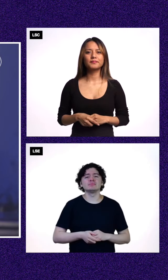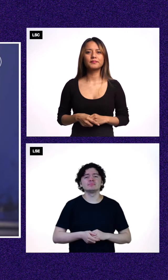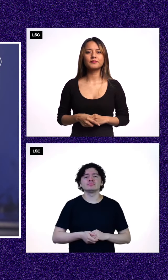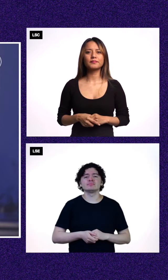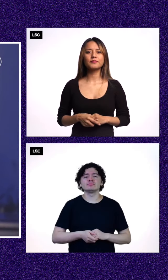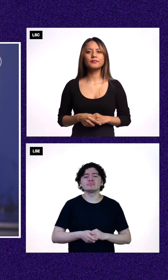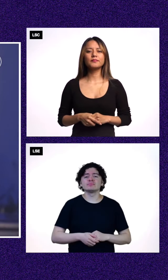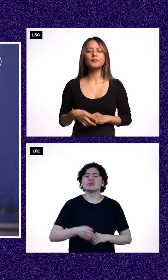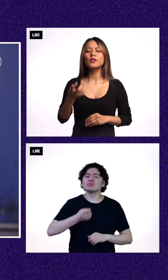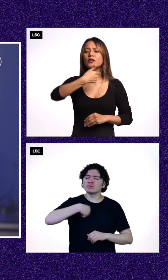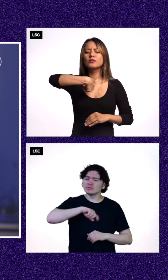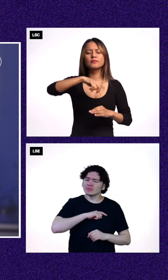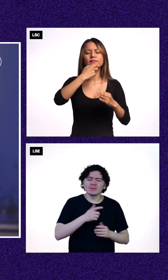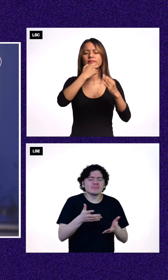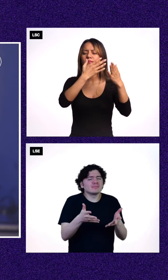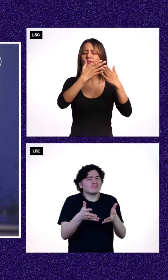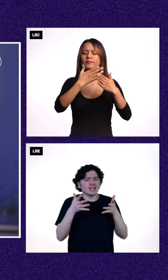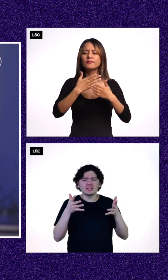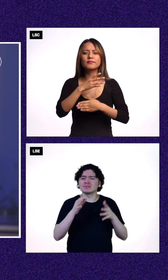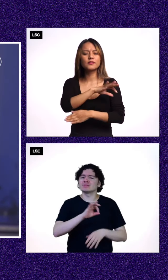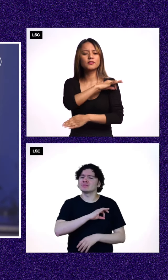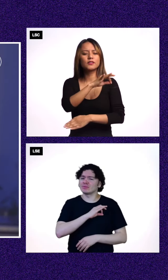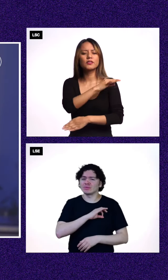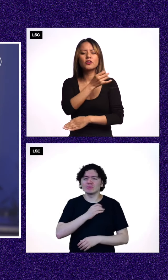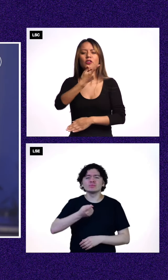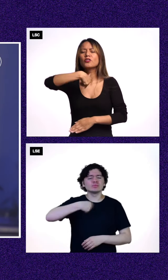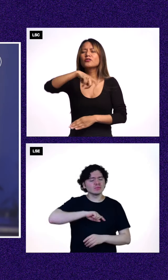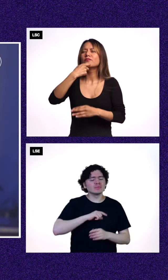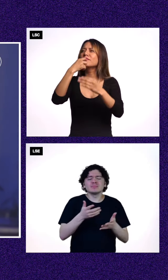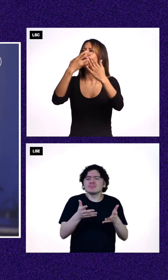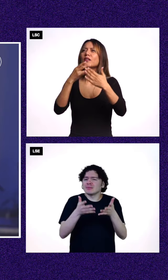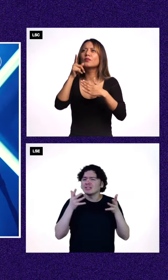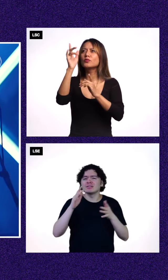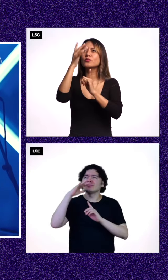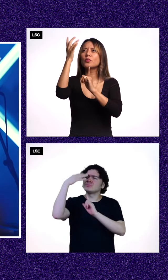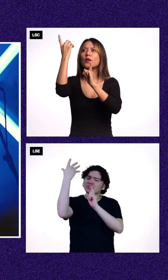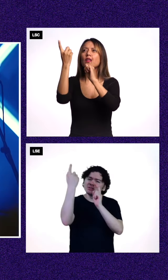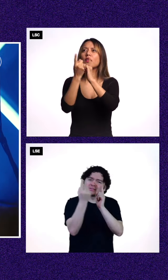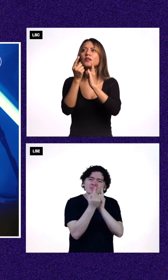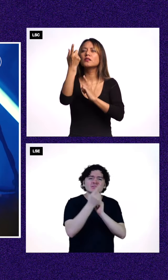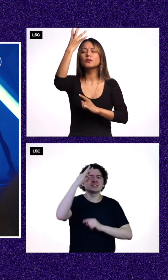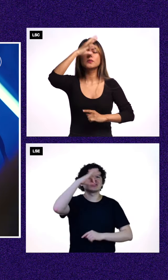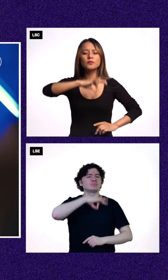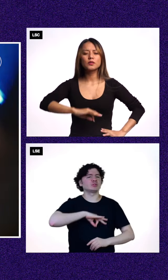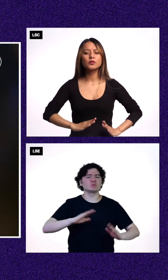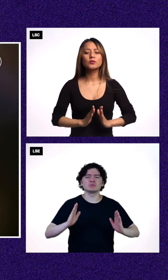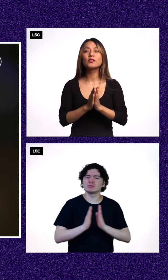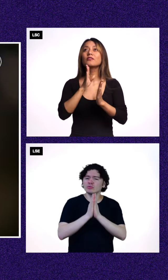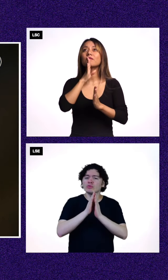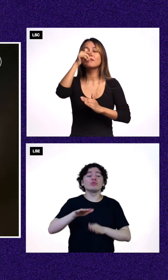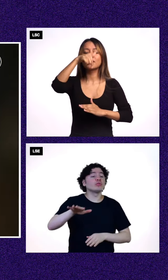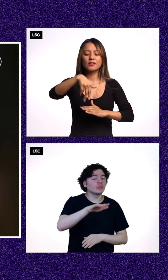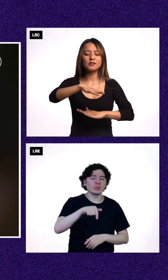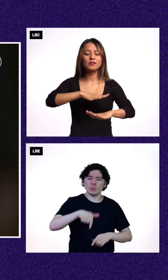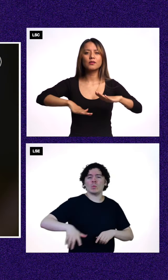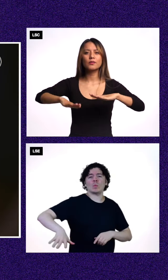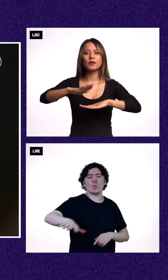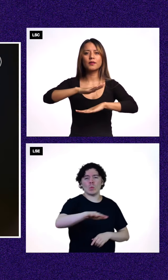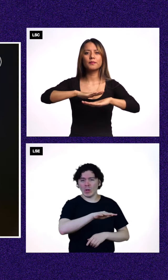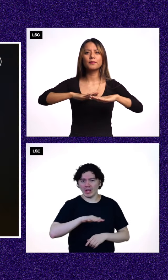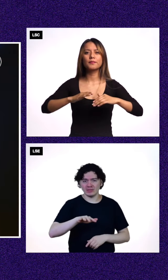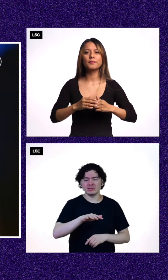Te anhelamos. Anhelamos tu presencia, tu Espíritu Santo en este lugar.